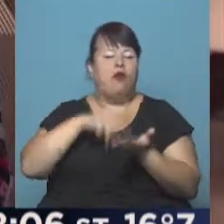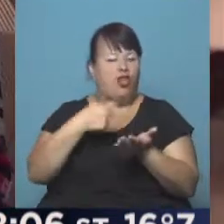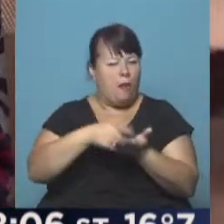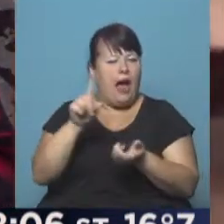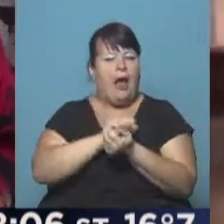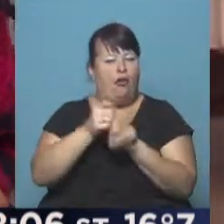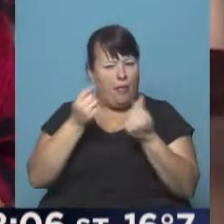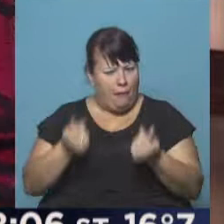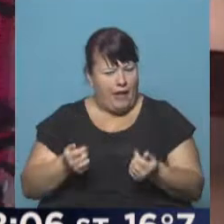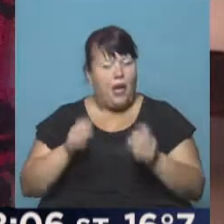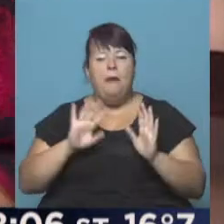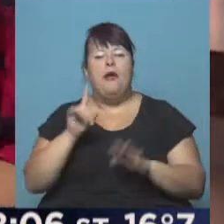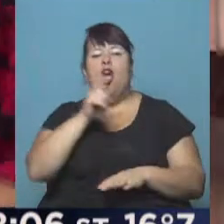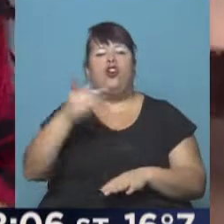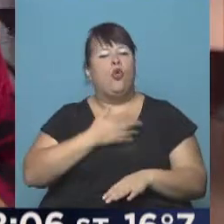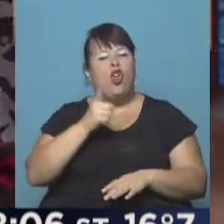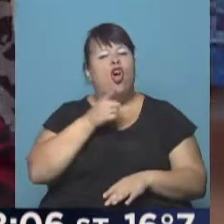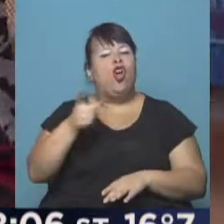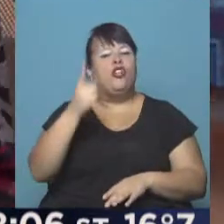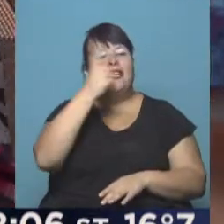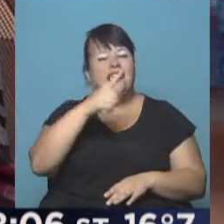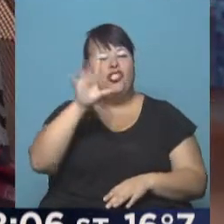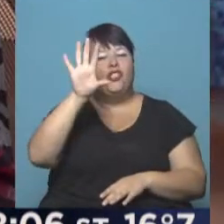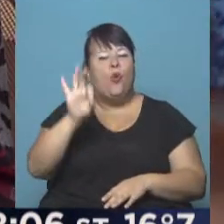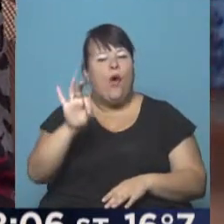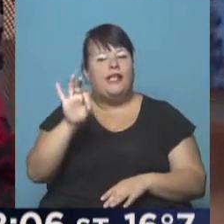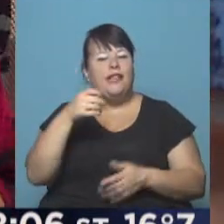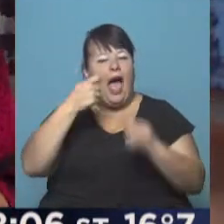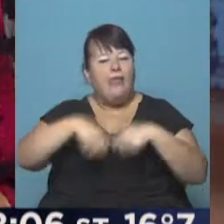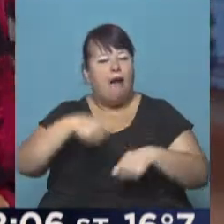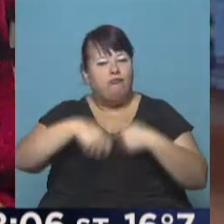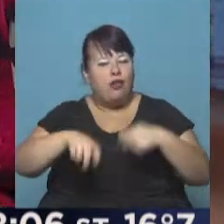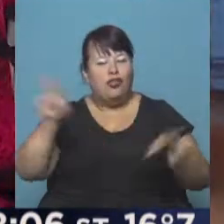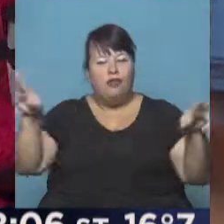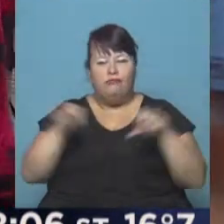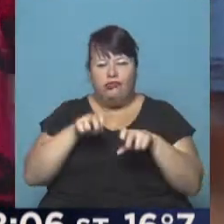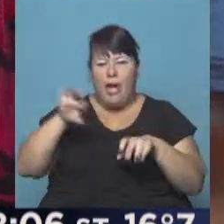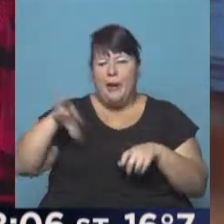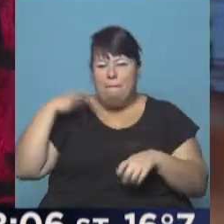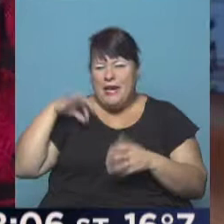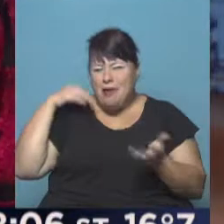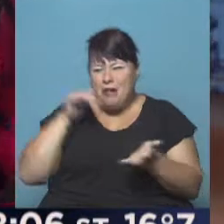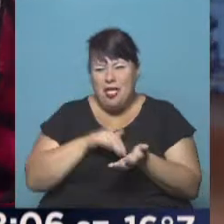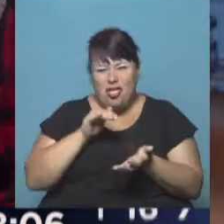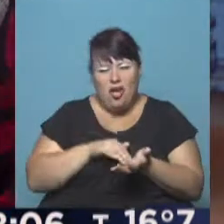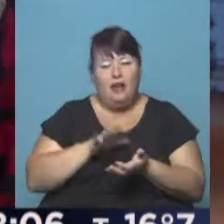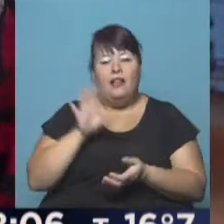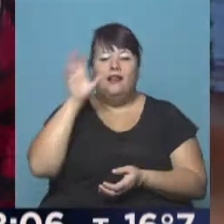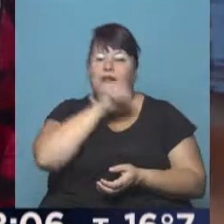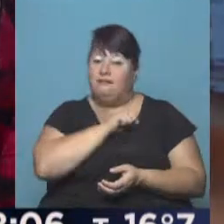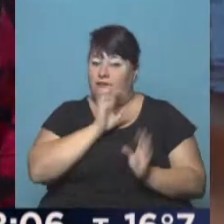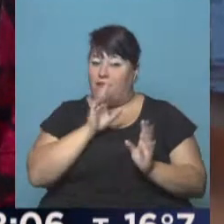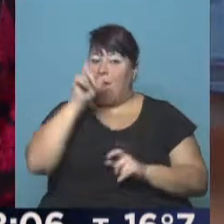lavado de dinero, pero no contra los dueños, sino contra 150 apostadores que habrían cobrado premios millonarios, pero que